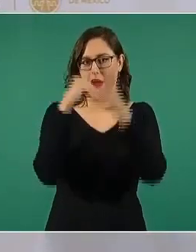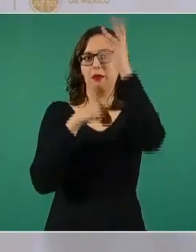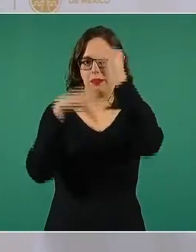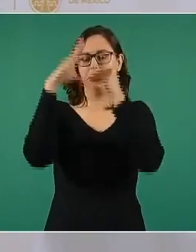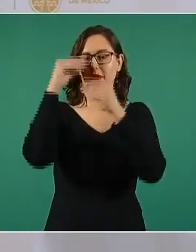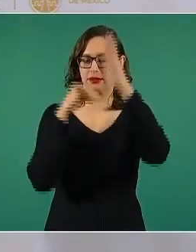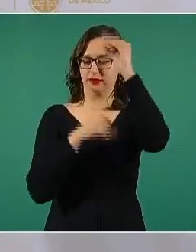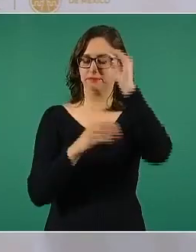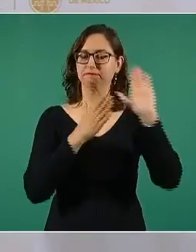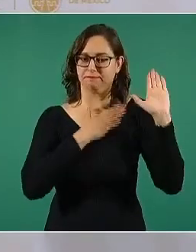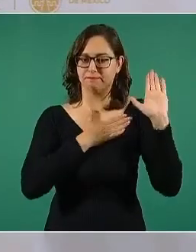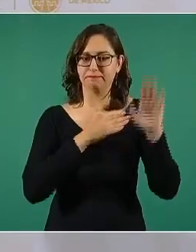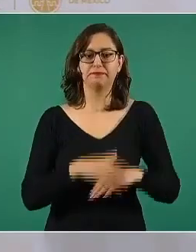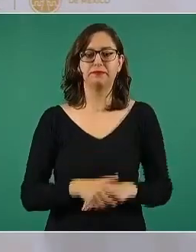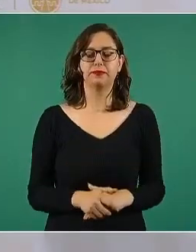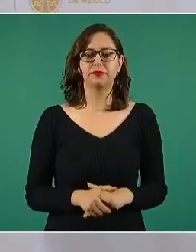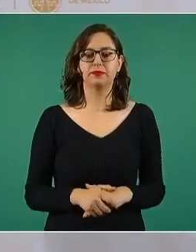hablarlo.